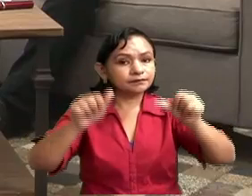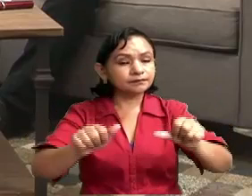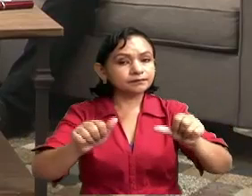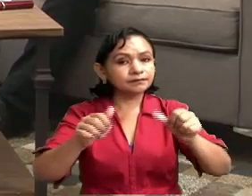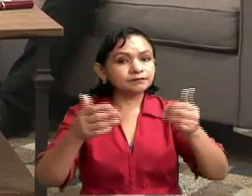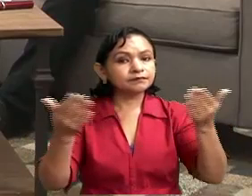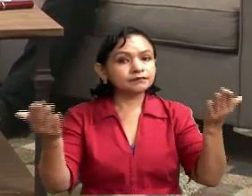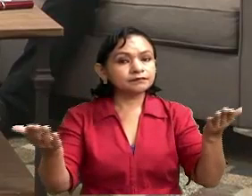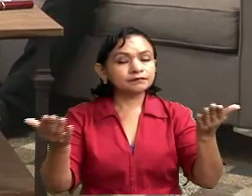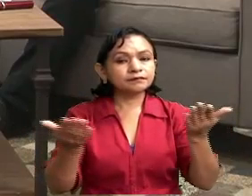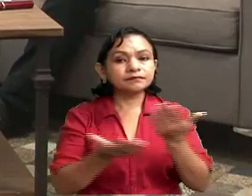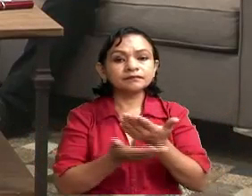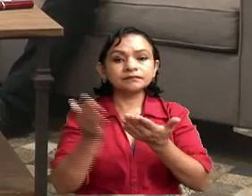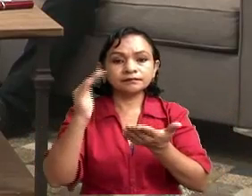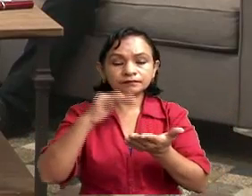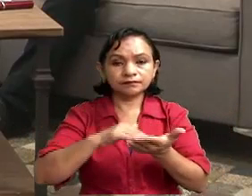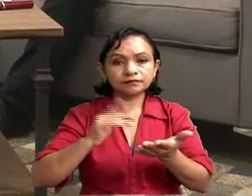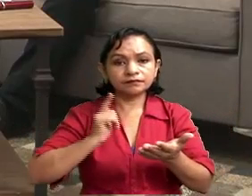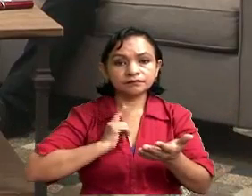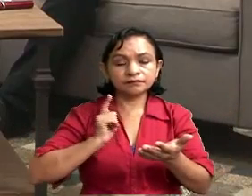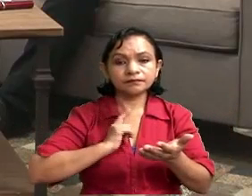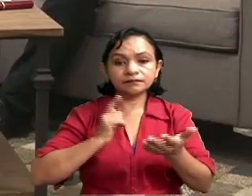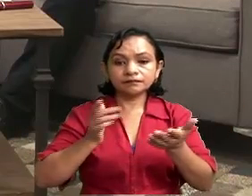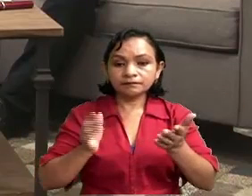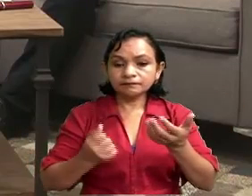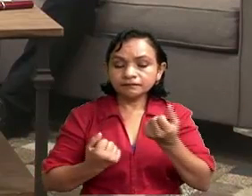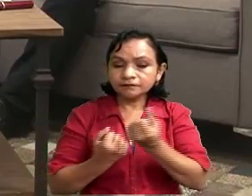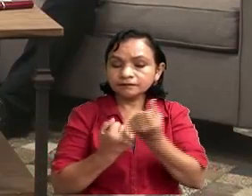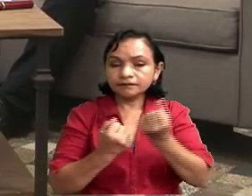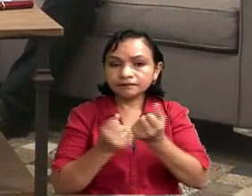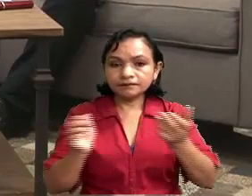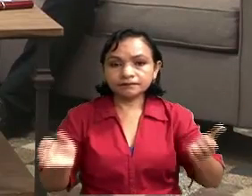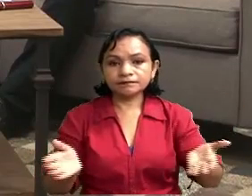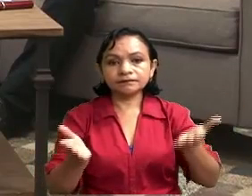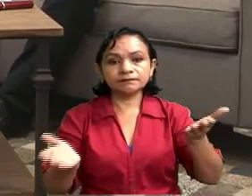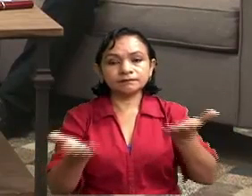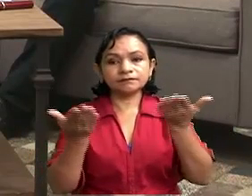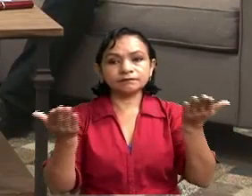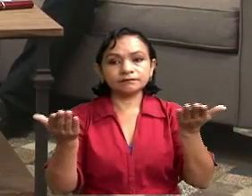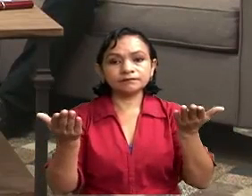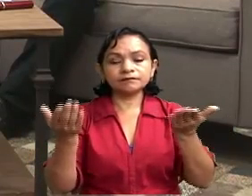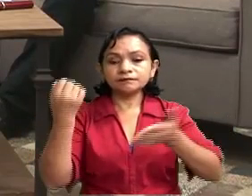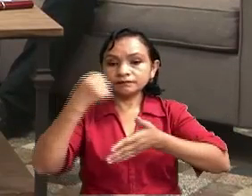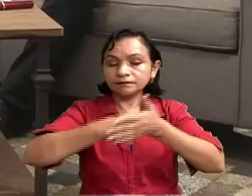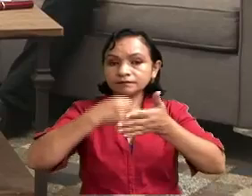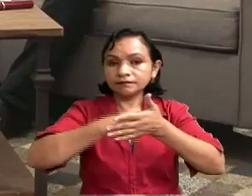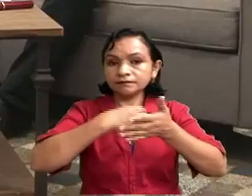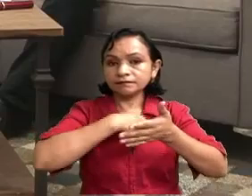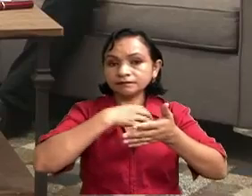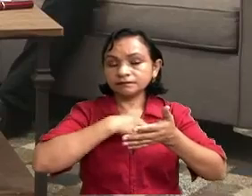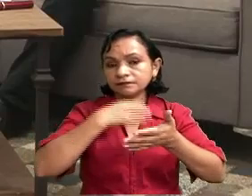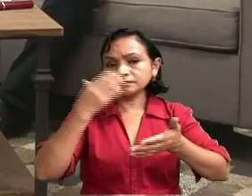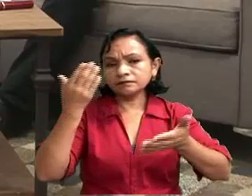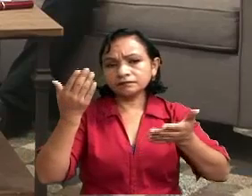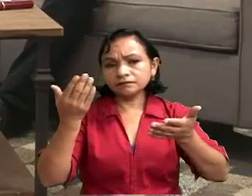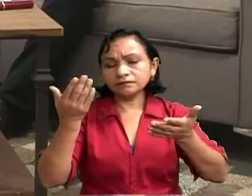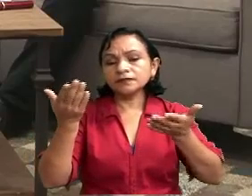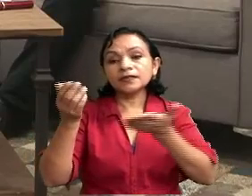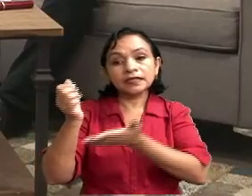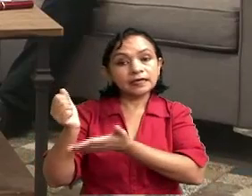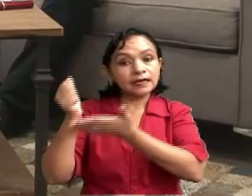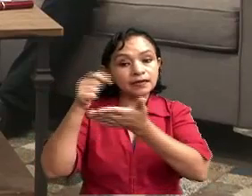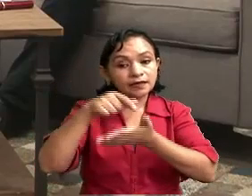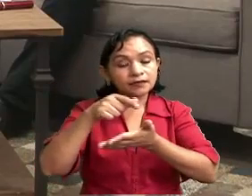para retomar y para impulsar este tipo de esfuerzos, porque además